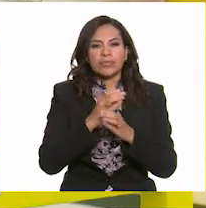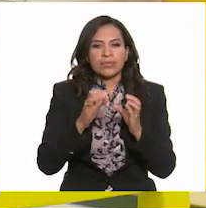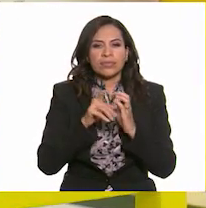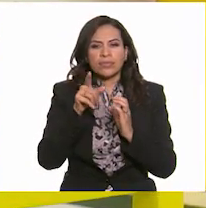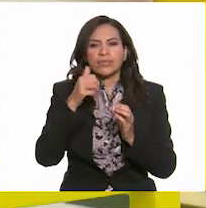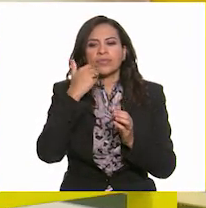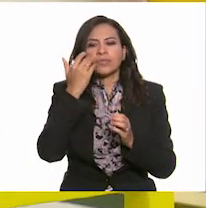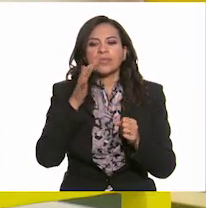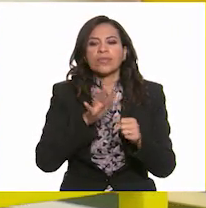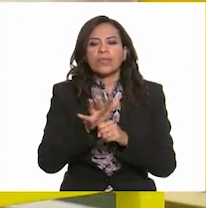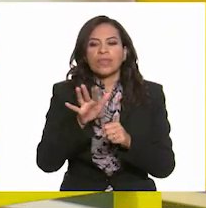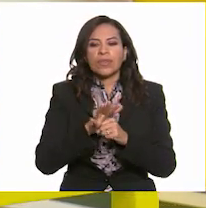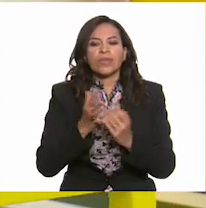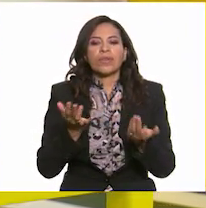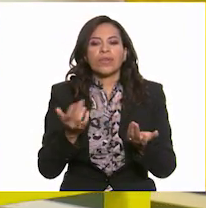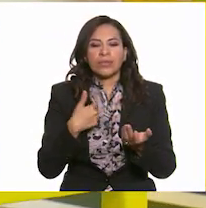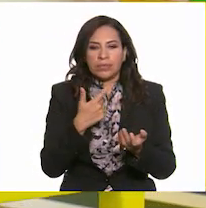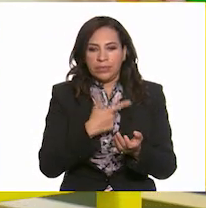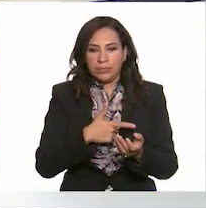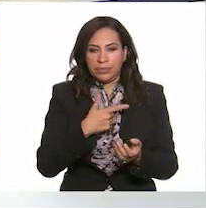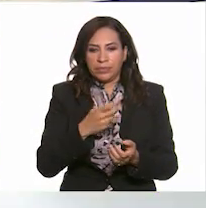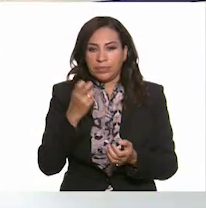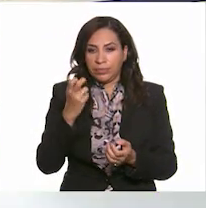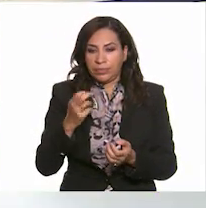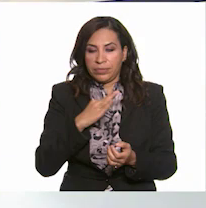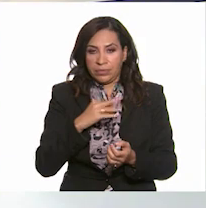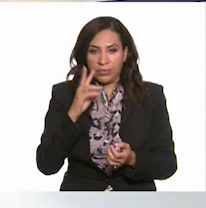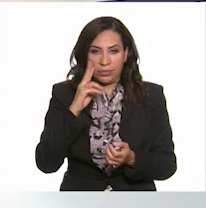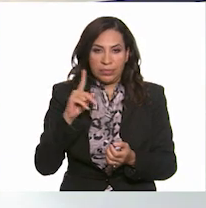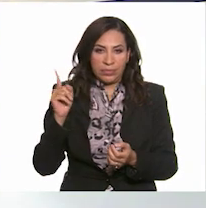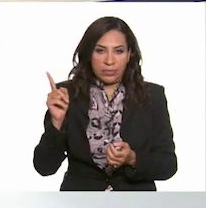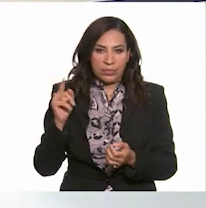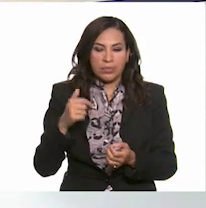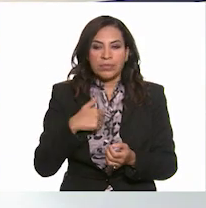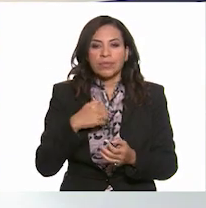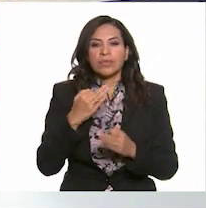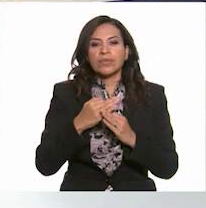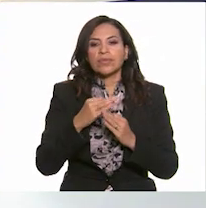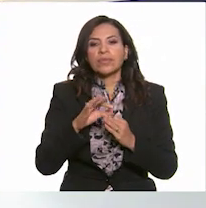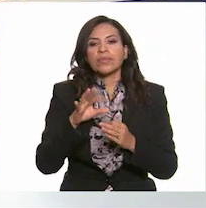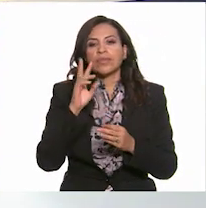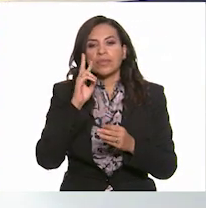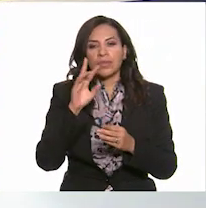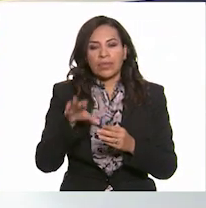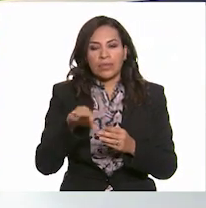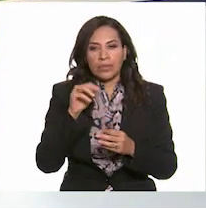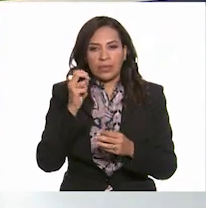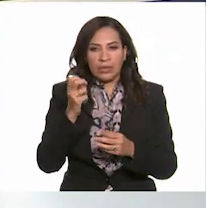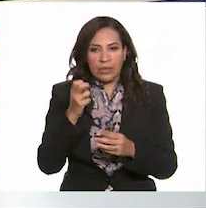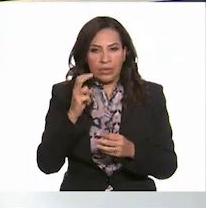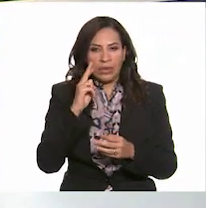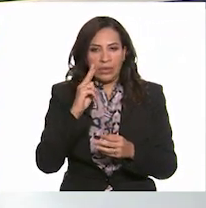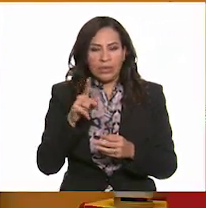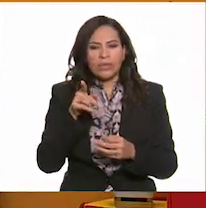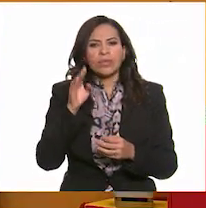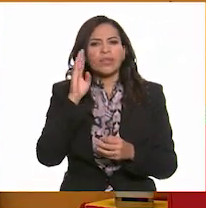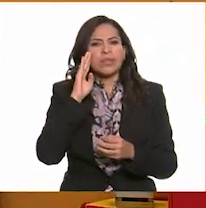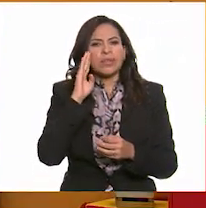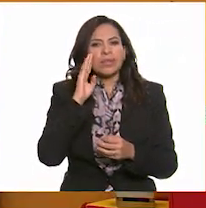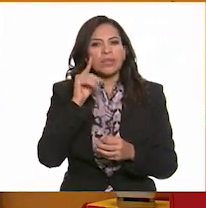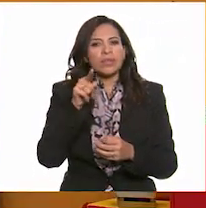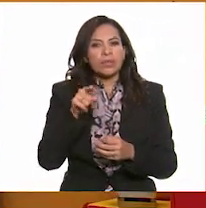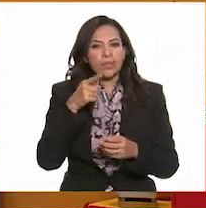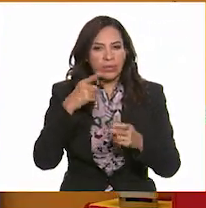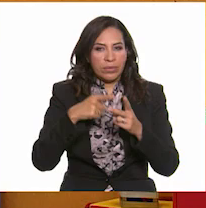tú quieras. A ver, me gusta este. Listo. Yo voy a tomar este, sí. ¿Sale? ¿Qué te parece si